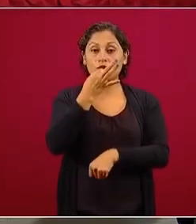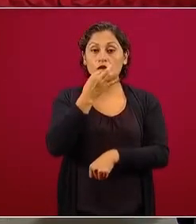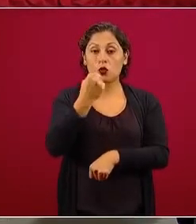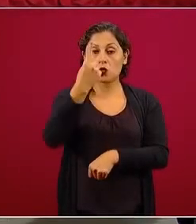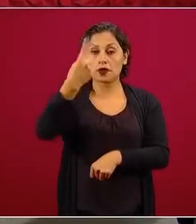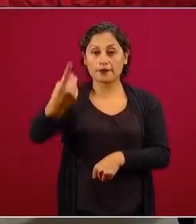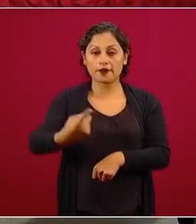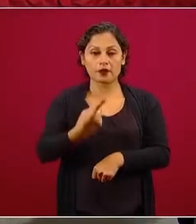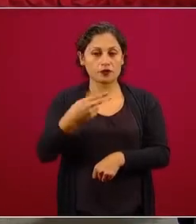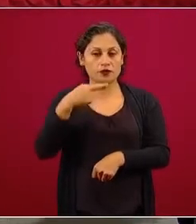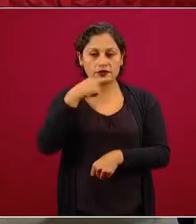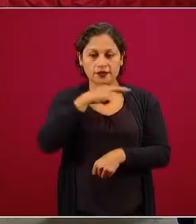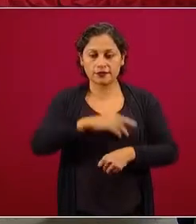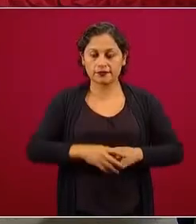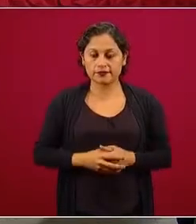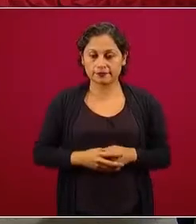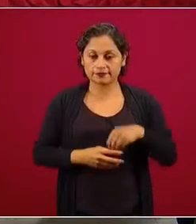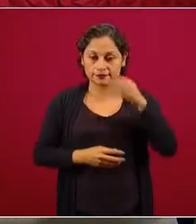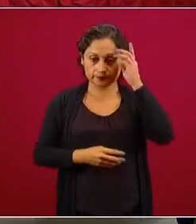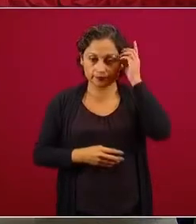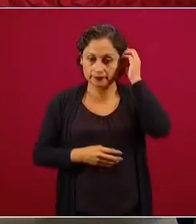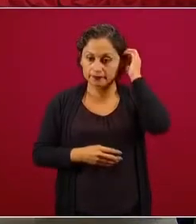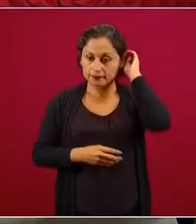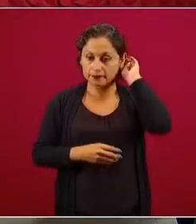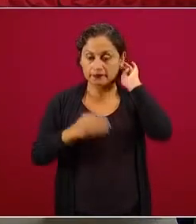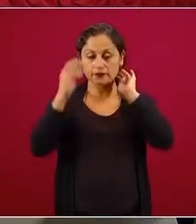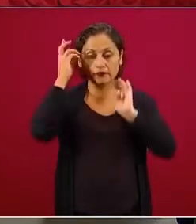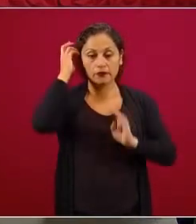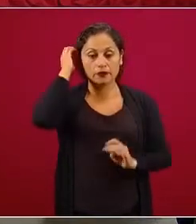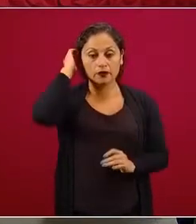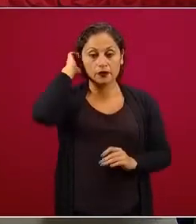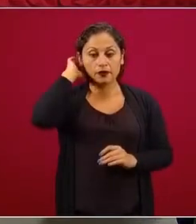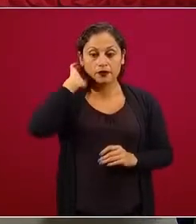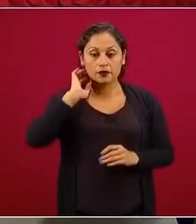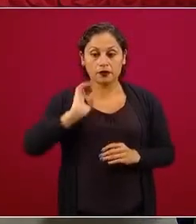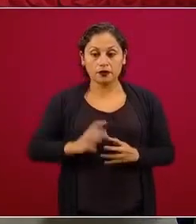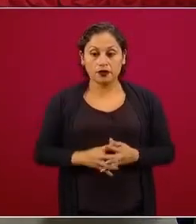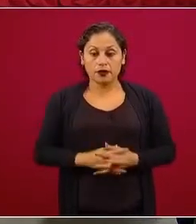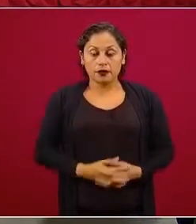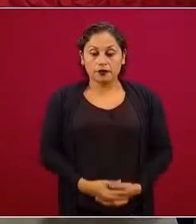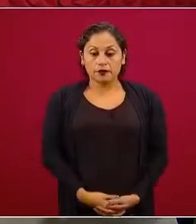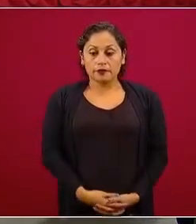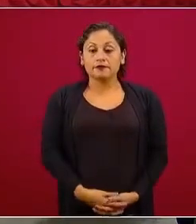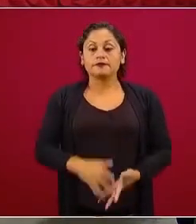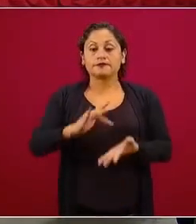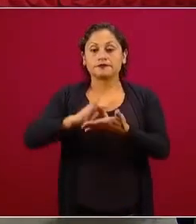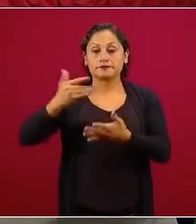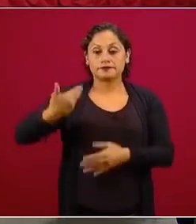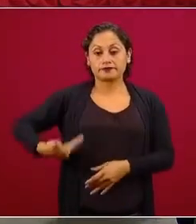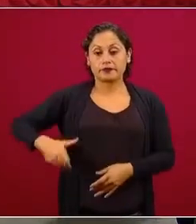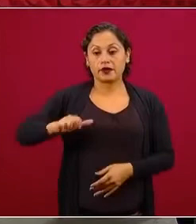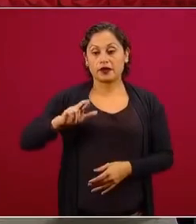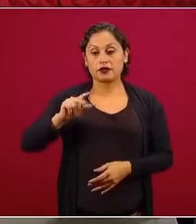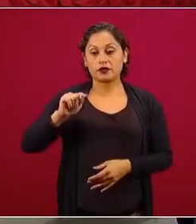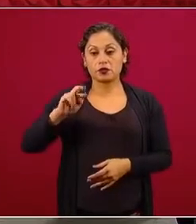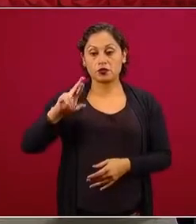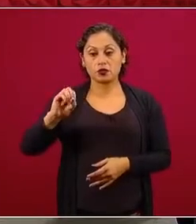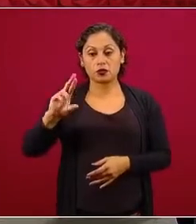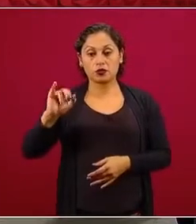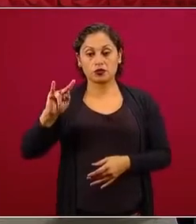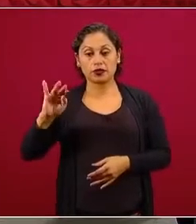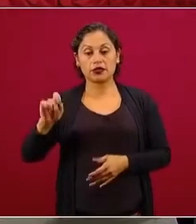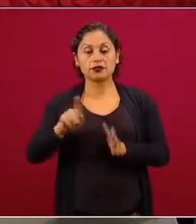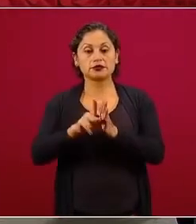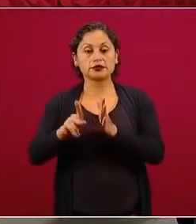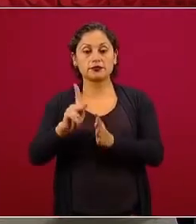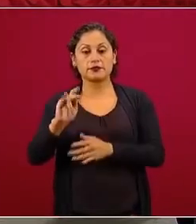pregunta rápida. Gracias, Arturo Contreras, B Página. Sobre el